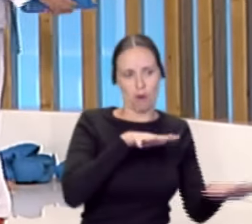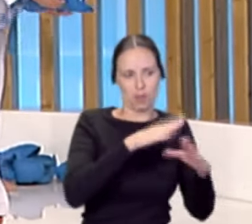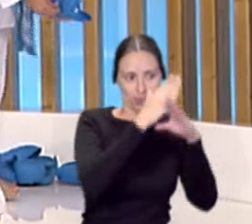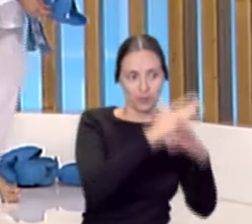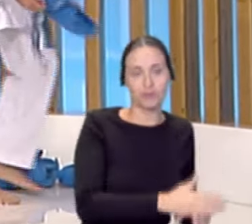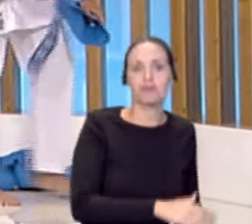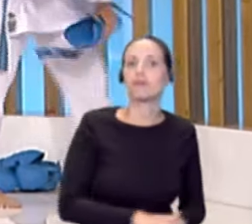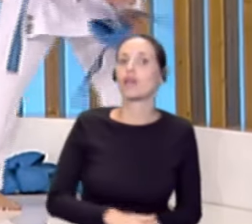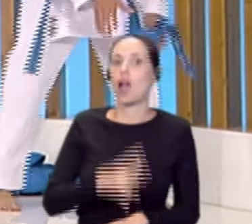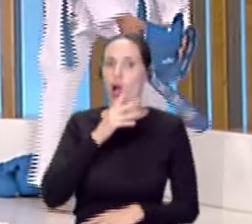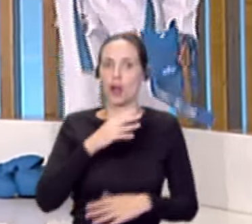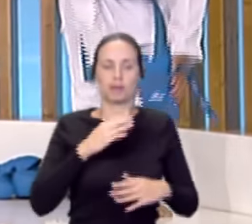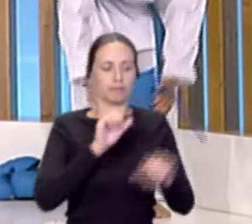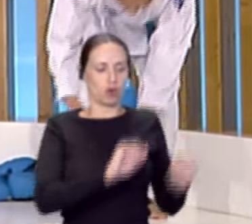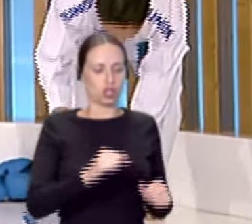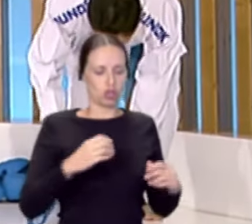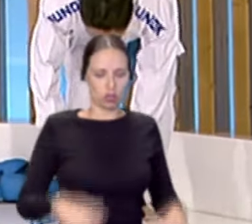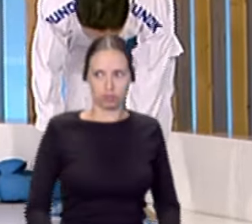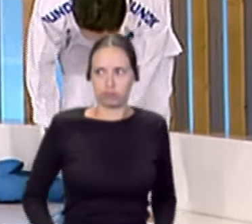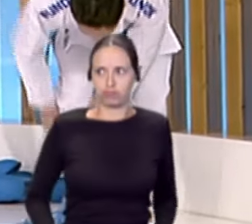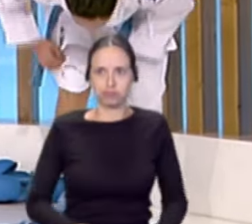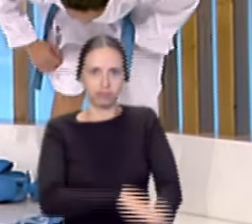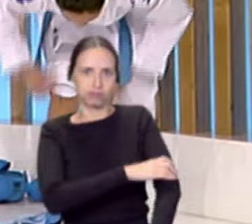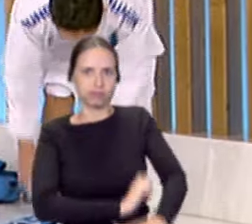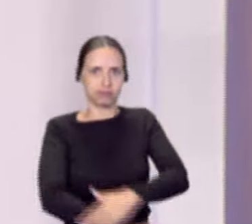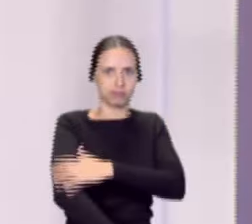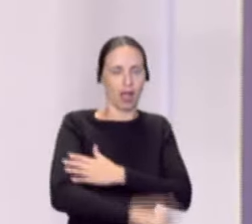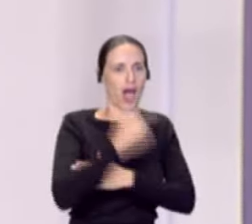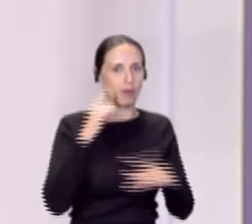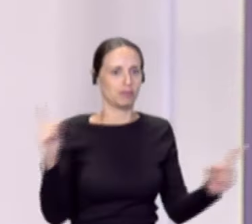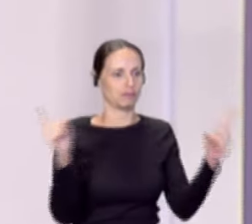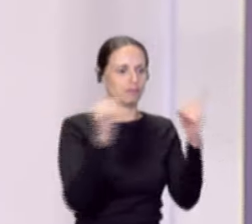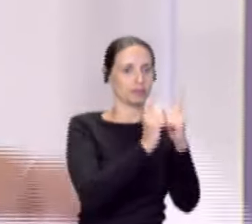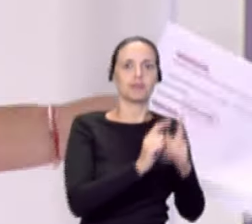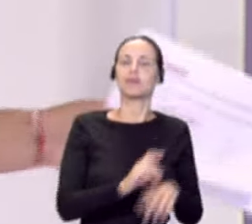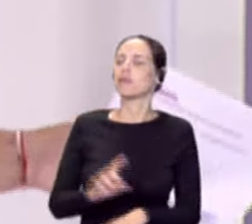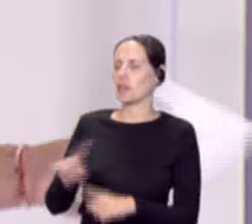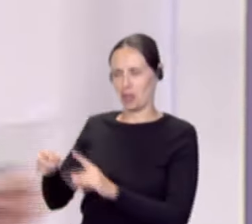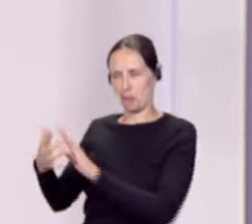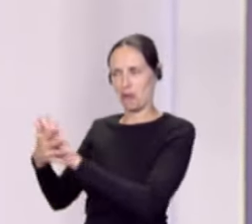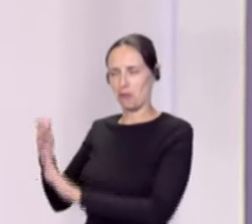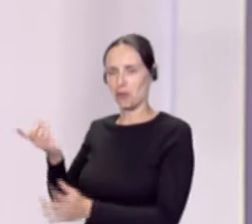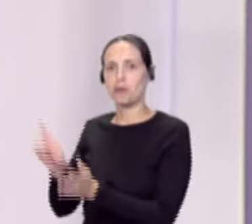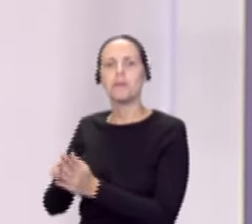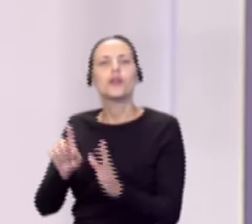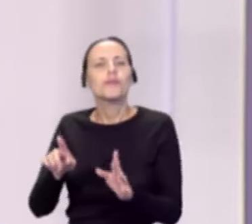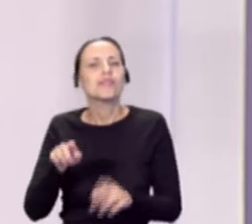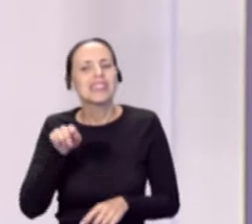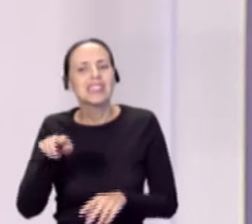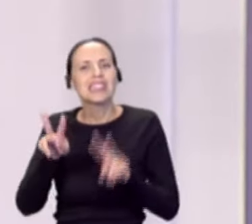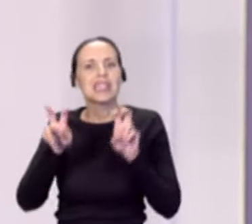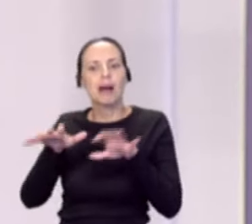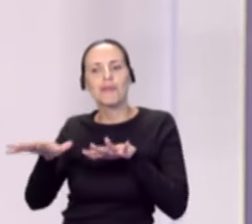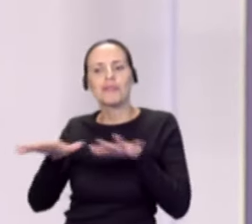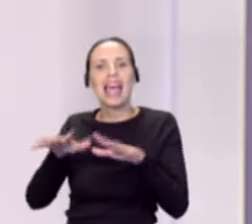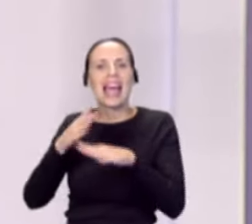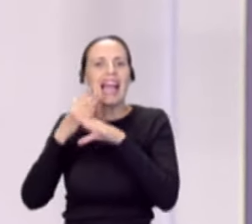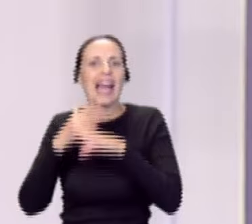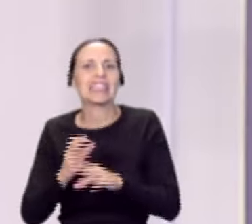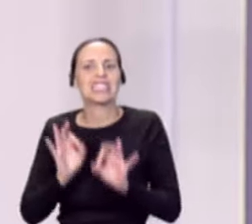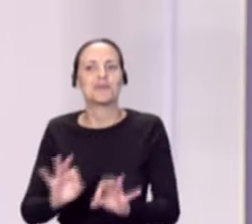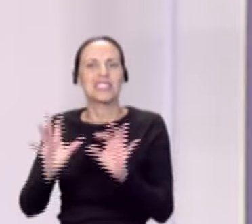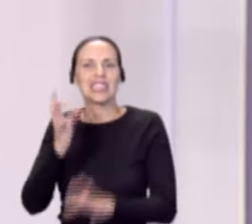con ellos, si te parece, Laura, porque ¿qué tiene el kata de especial? ¿Qué, por ejemplo, le ofrece a las nuevas generaciones o a